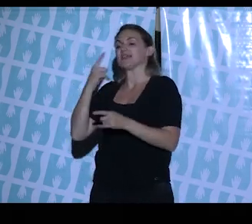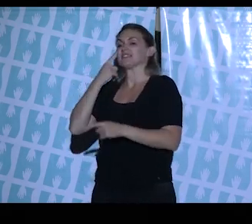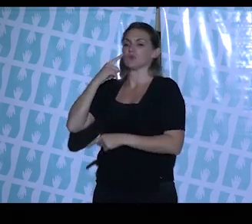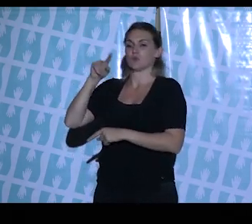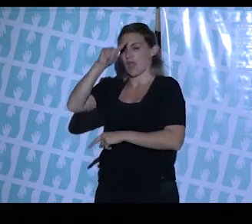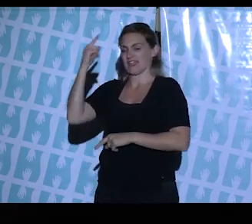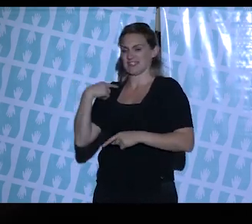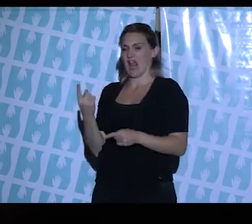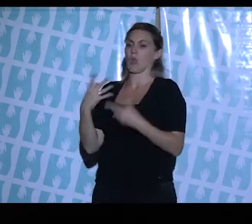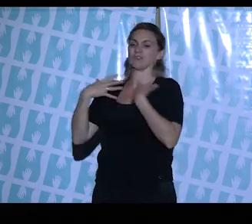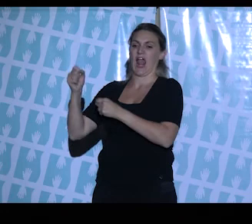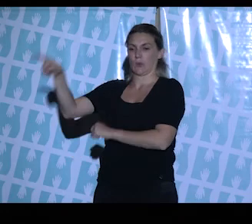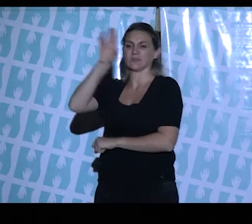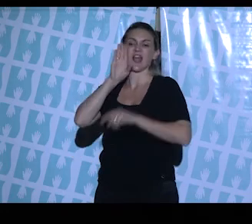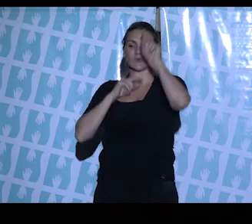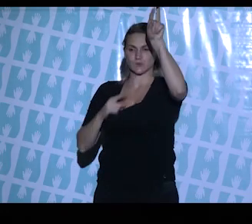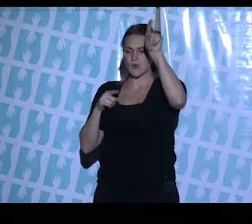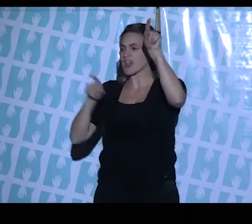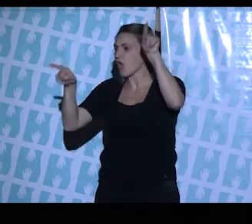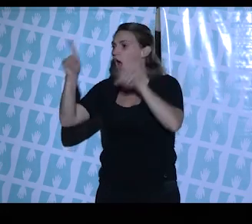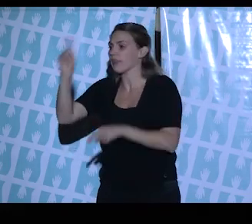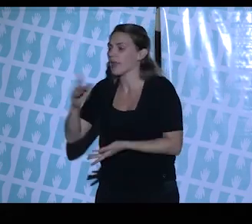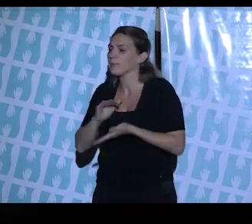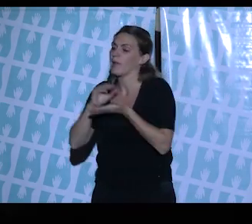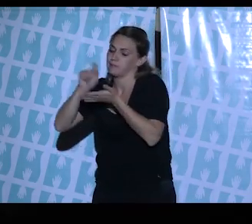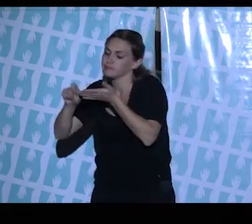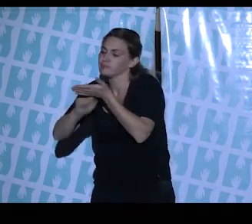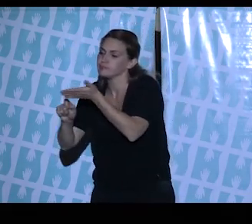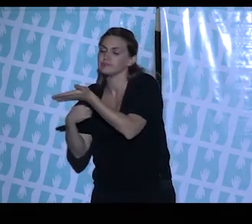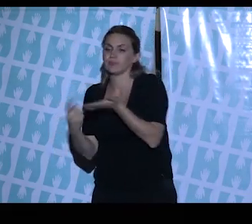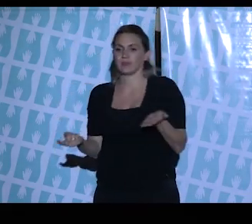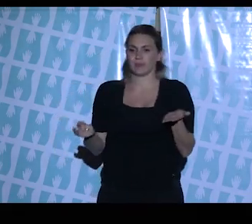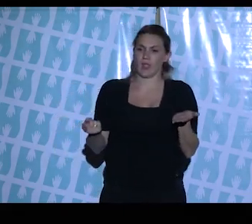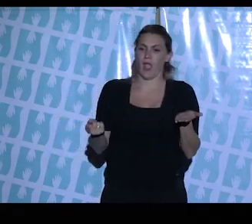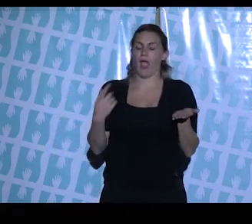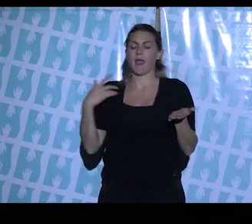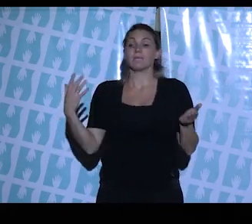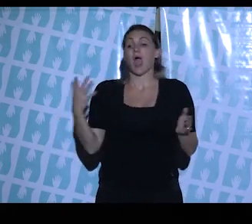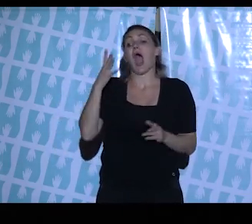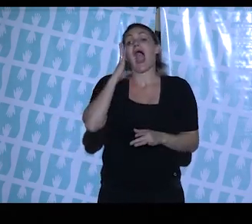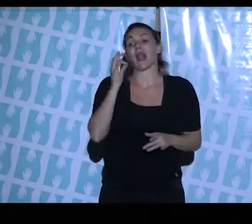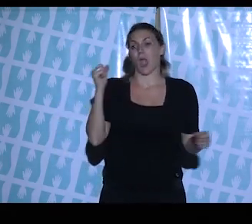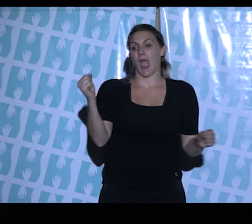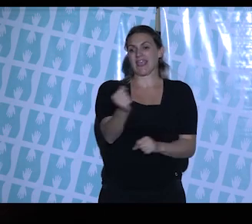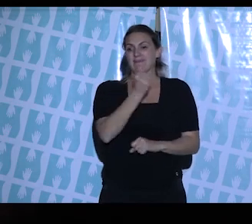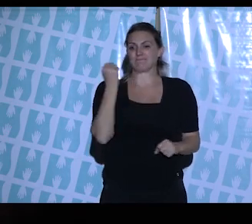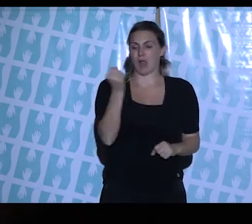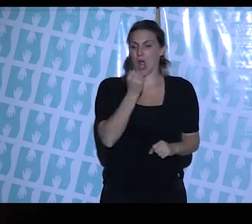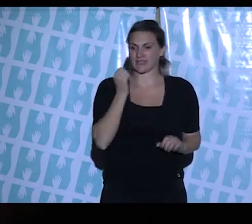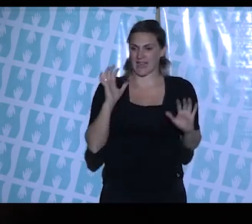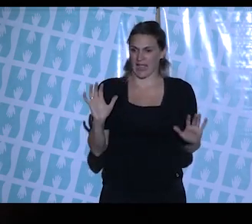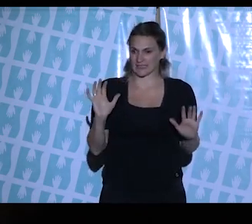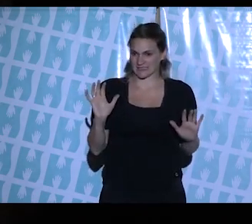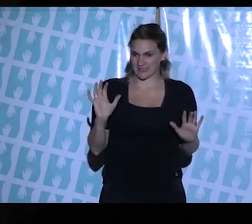un actor fundamental, y es un juego de palabras lo de actor fundamental, actor como